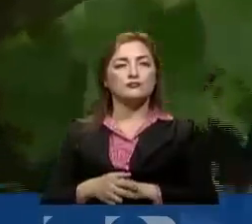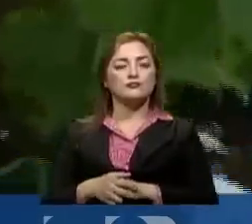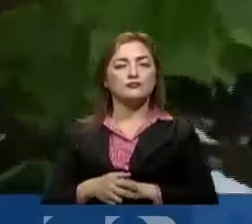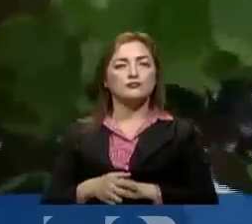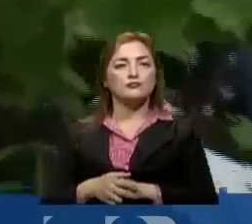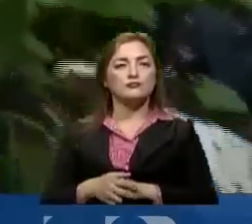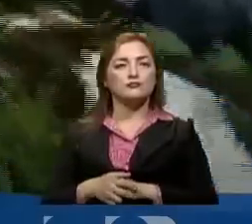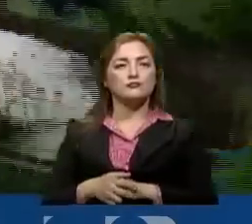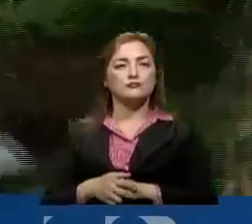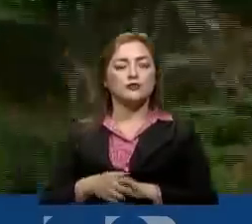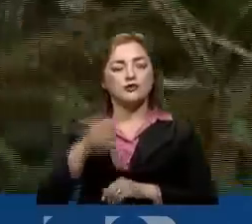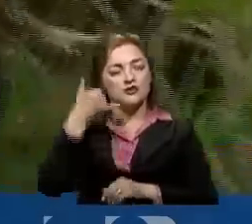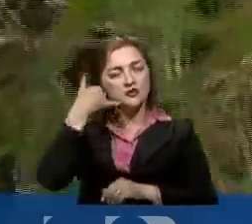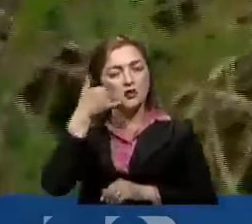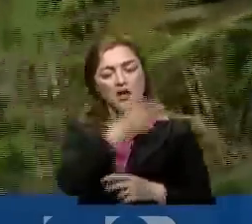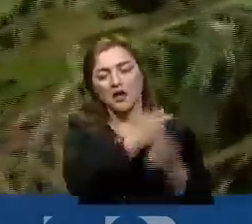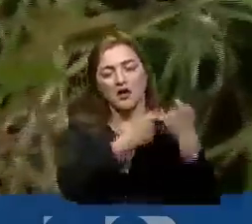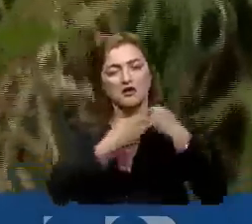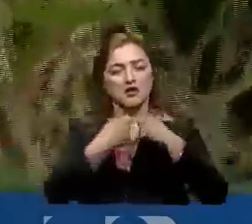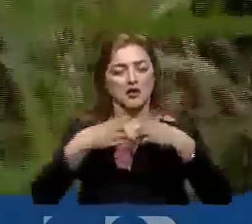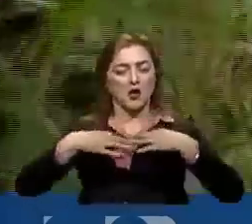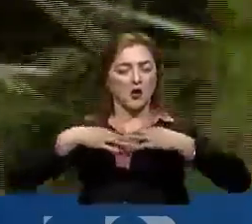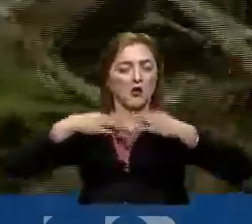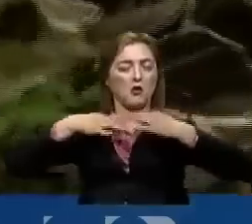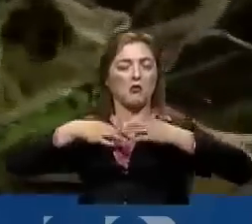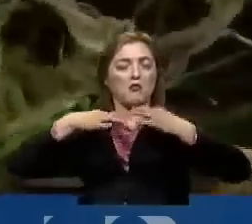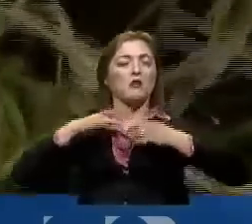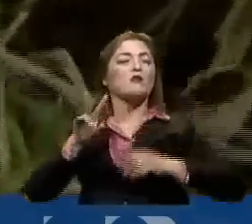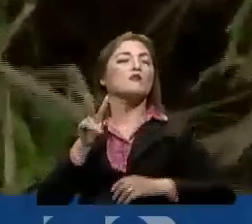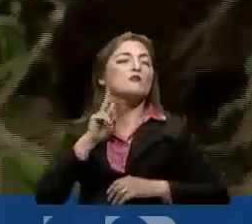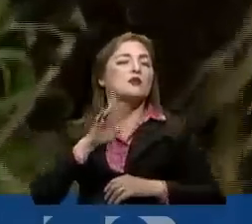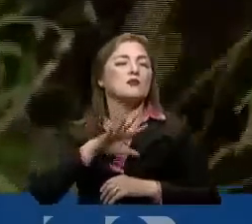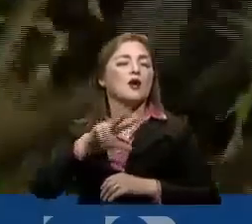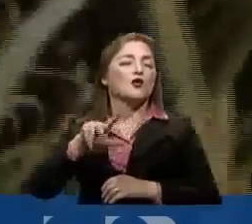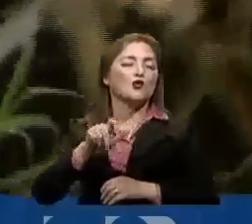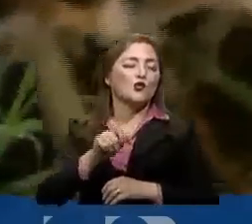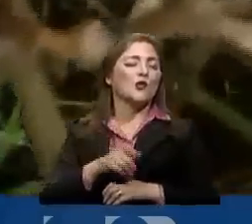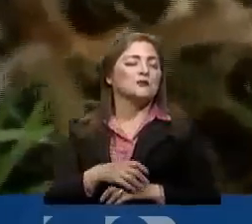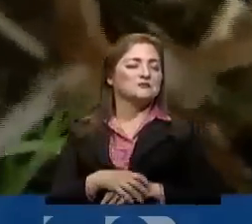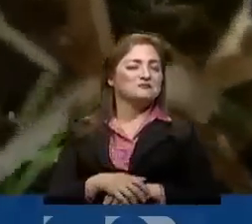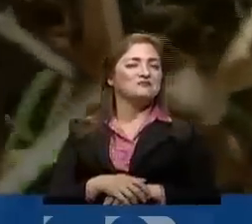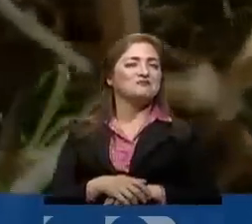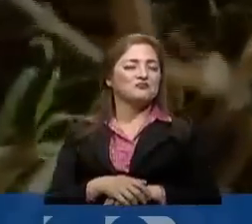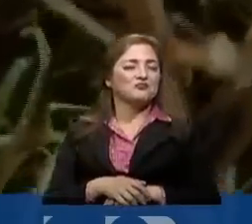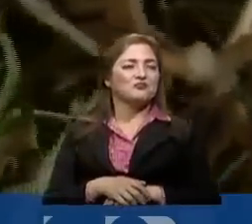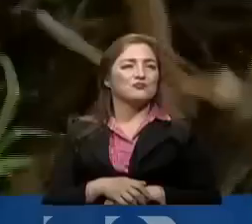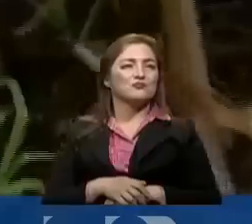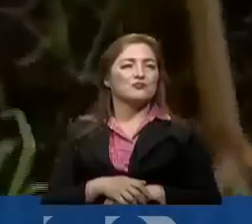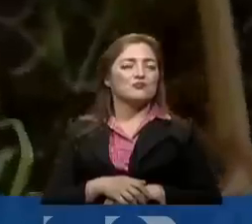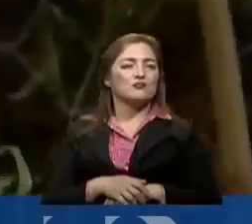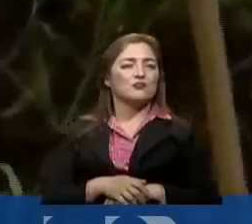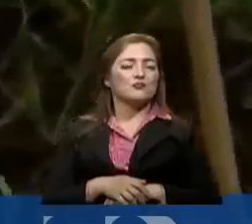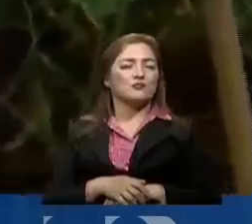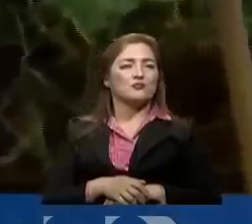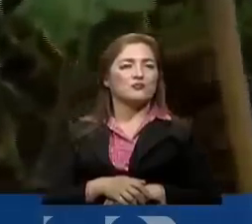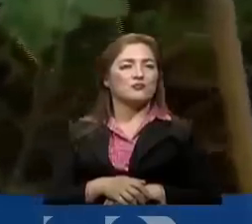les indicamos, carteras, ropa, que fueron seguramente de las víctimas de estos delincuentes. Les mencionamos ya antes, han sido